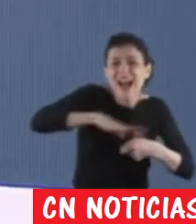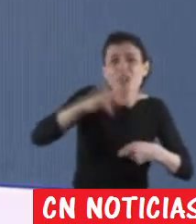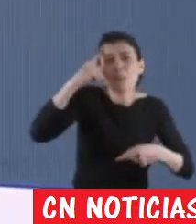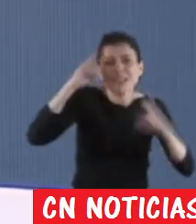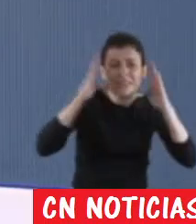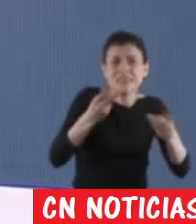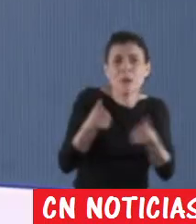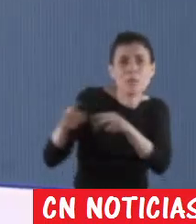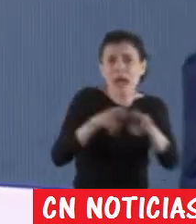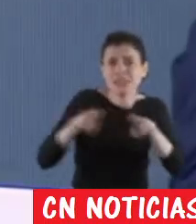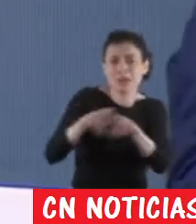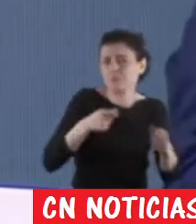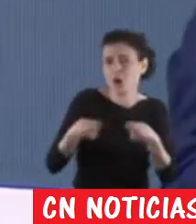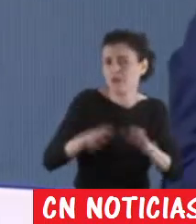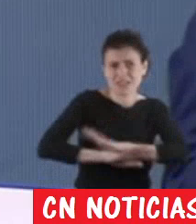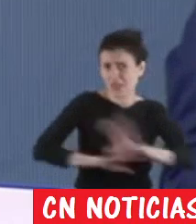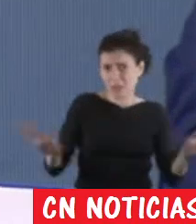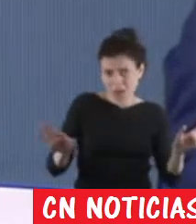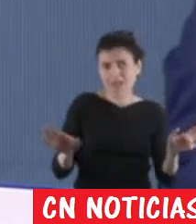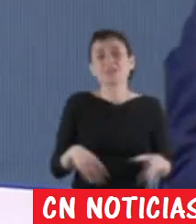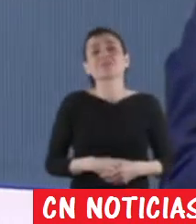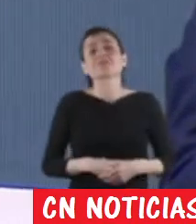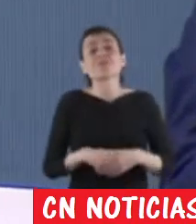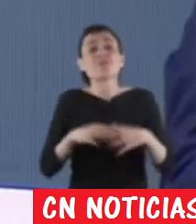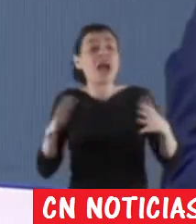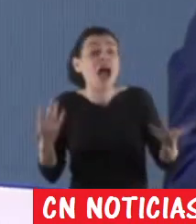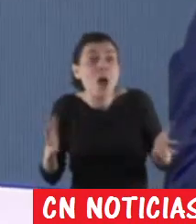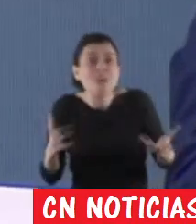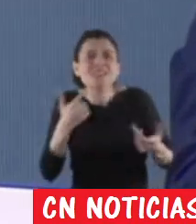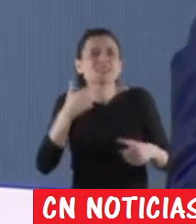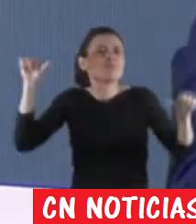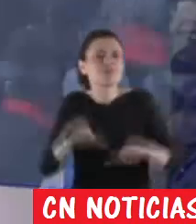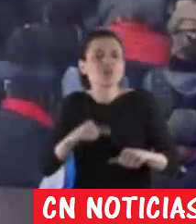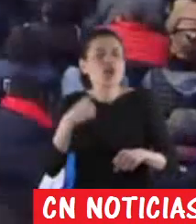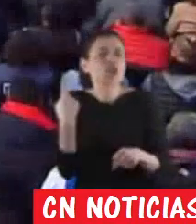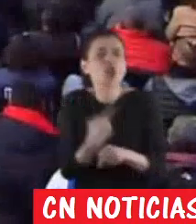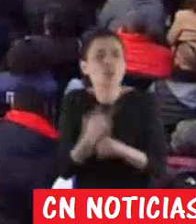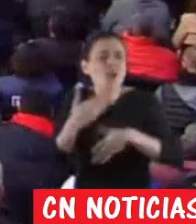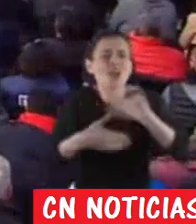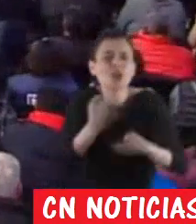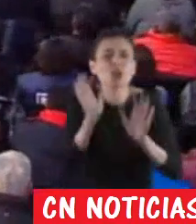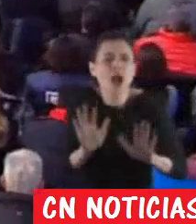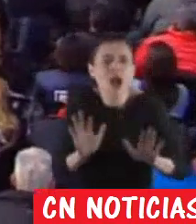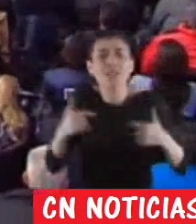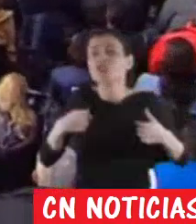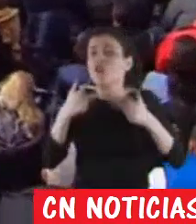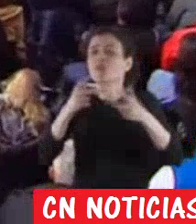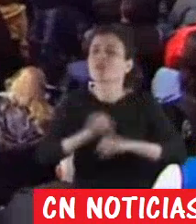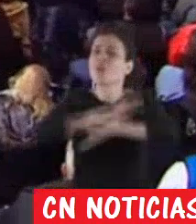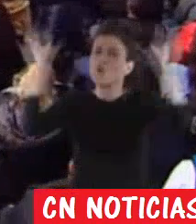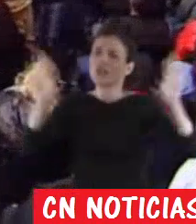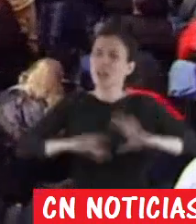simplemente no da la dimensión o no da el poder adquisitivo o no da la rentabilidad. Yo les quiero decir algo para que quede